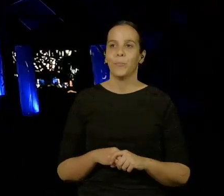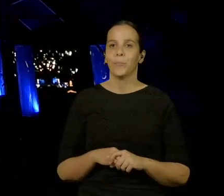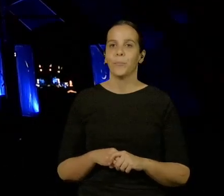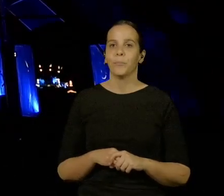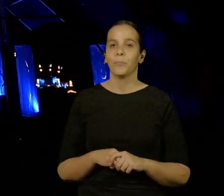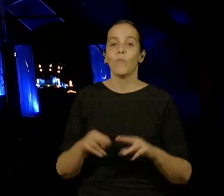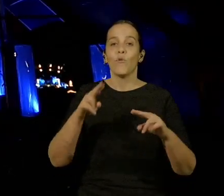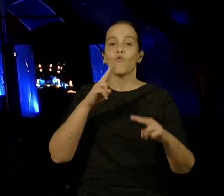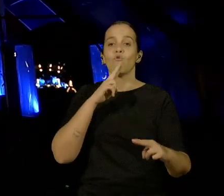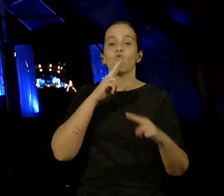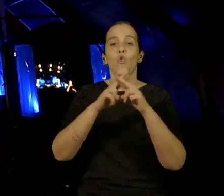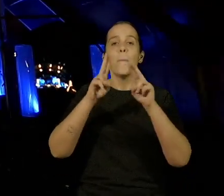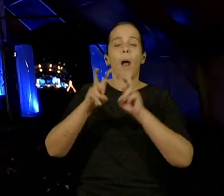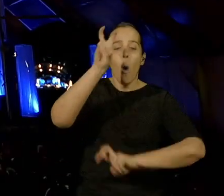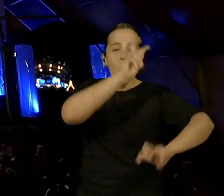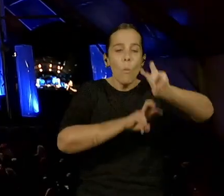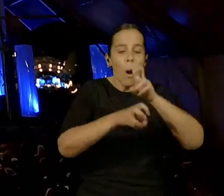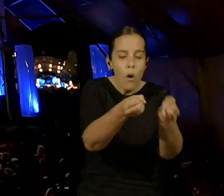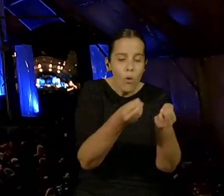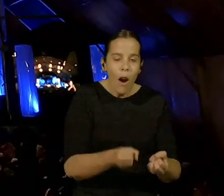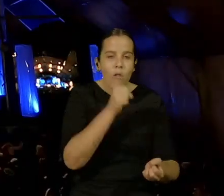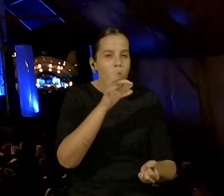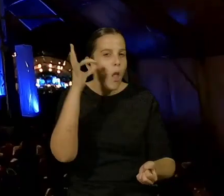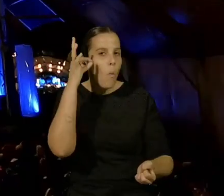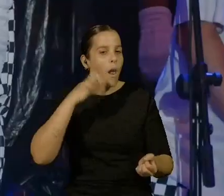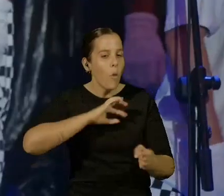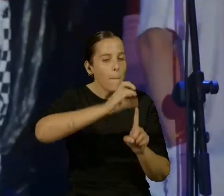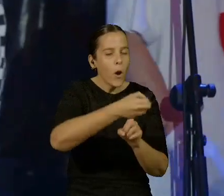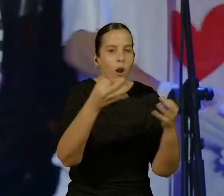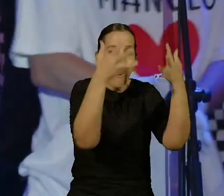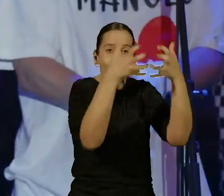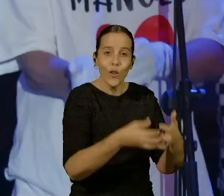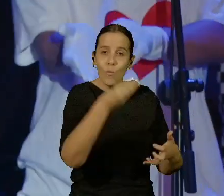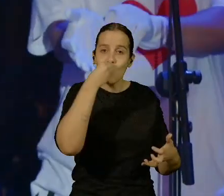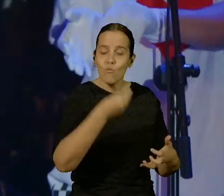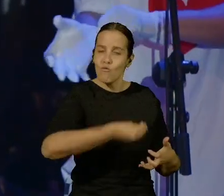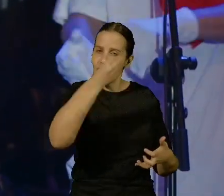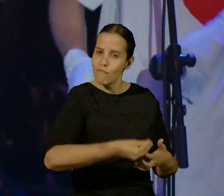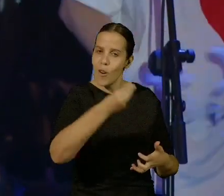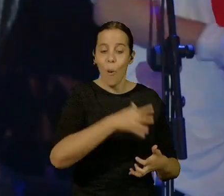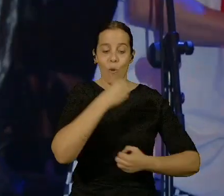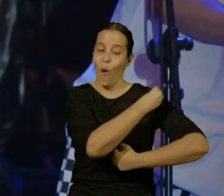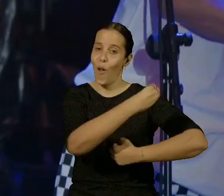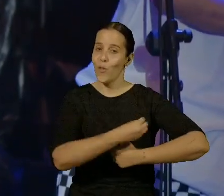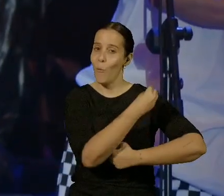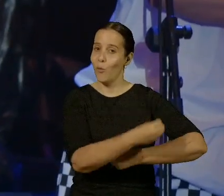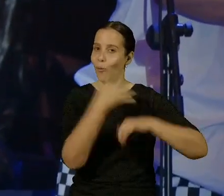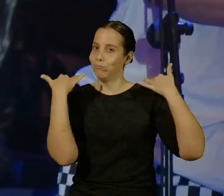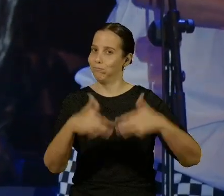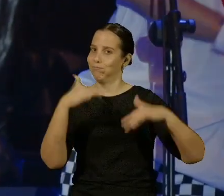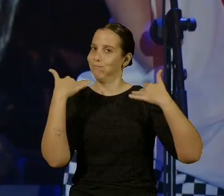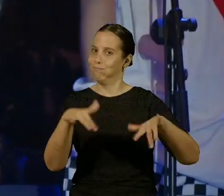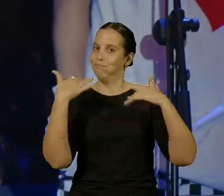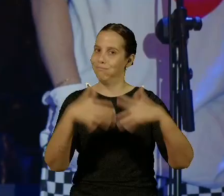Que se titula Buscando en los cajones de la abuela me encontré con una receta muy buena. Porque este pullero tiene